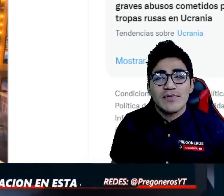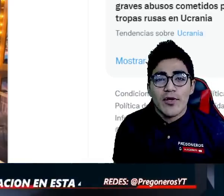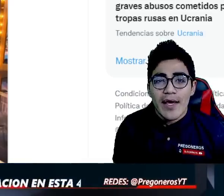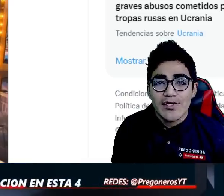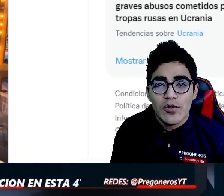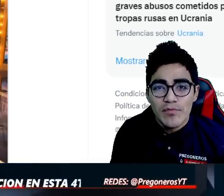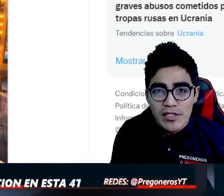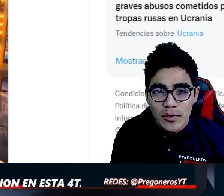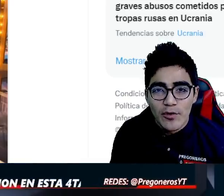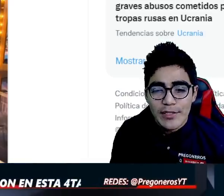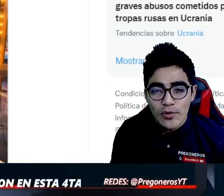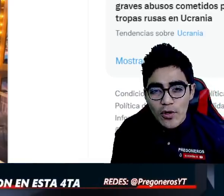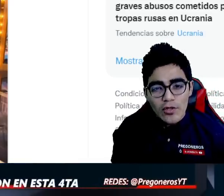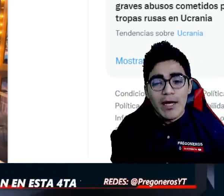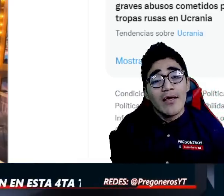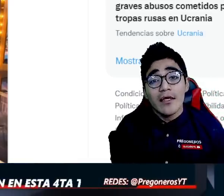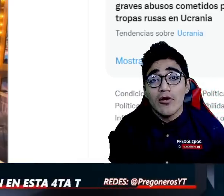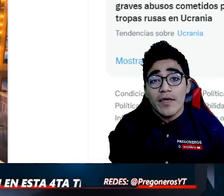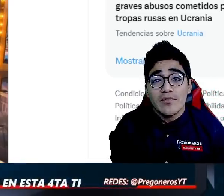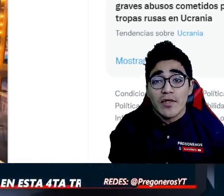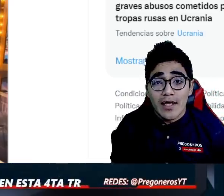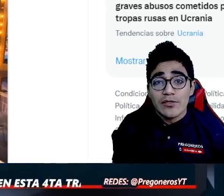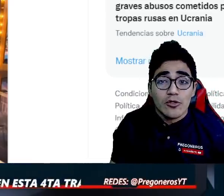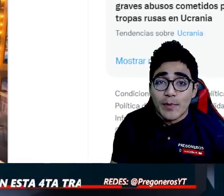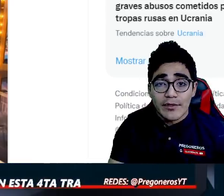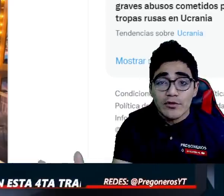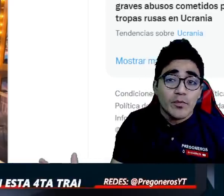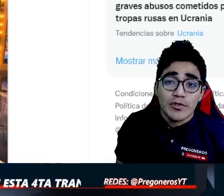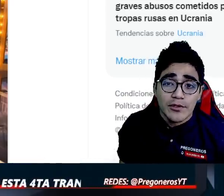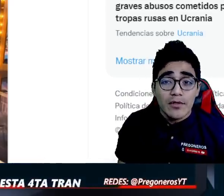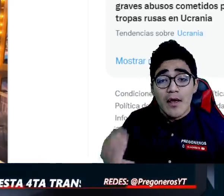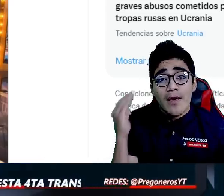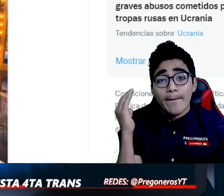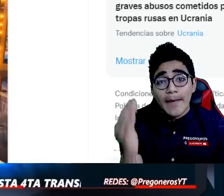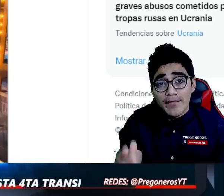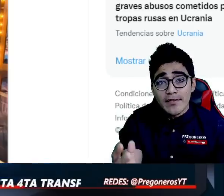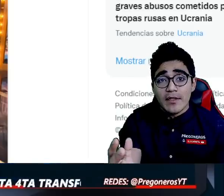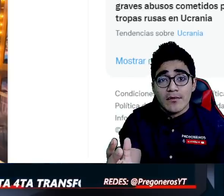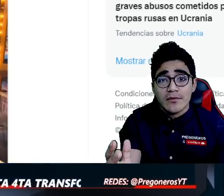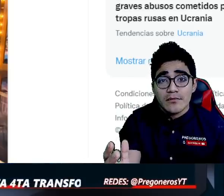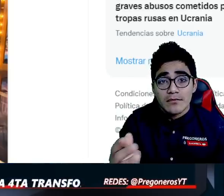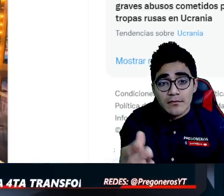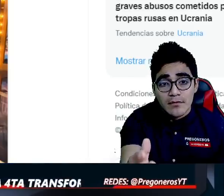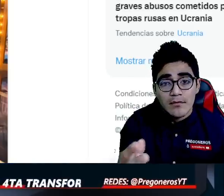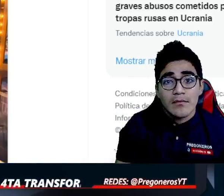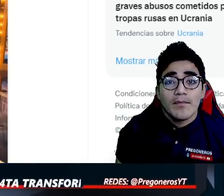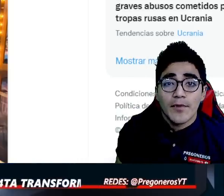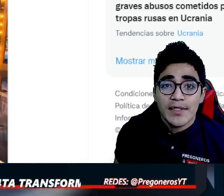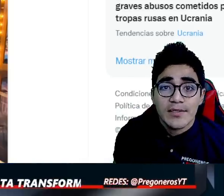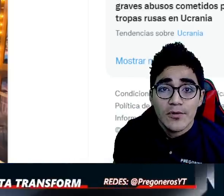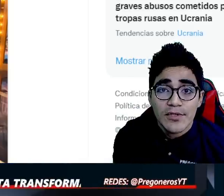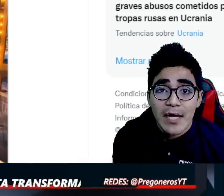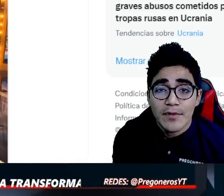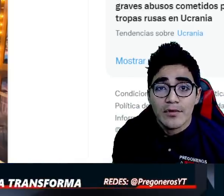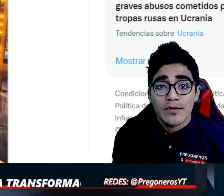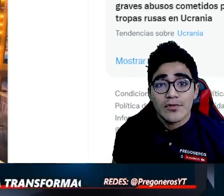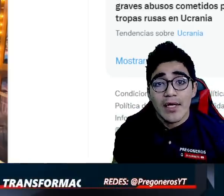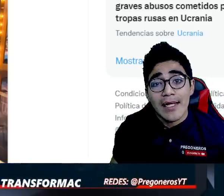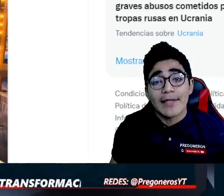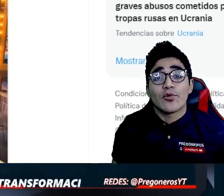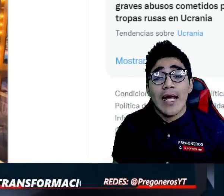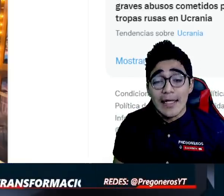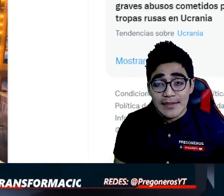Lo mismo que ha hecho el mismo Lorenzo Córdoba y lo mismo que han hecho los partidos de oposición permitidos por estos